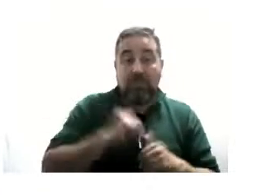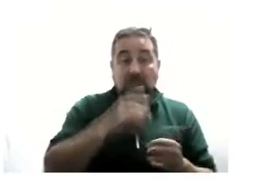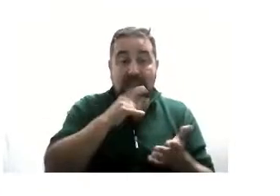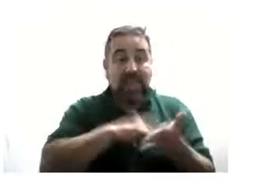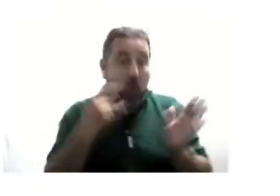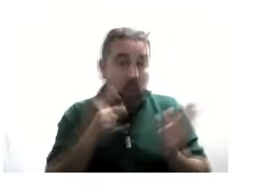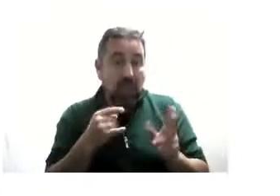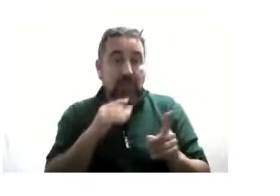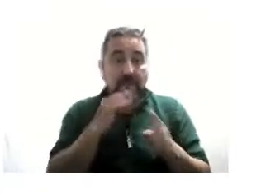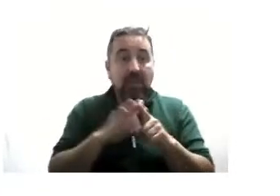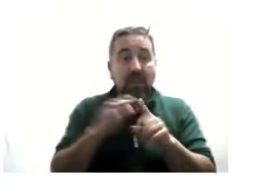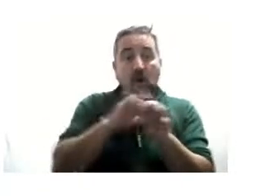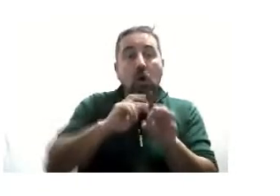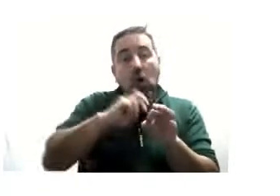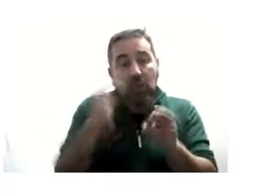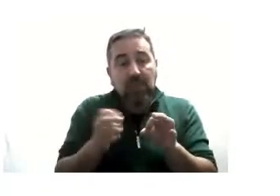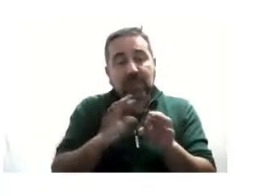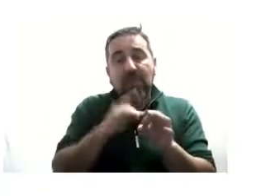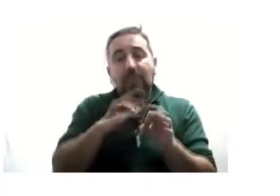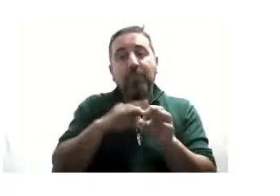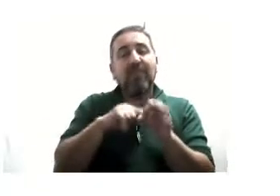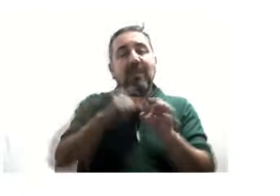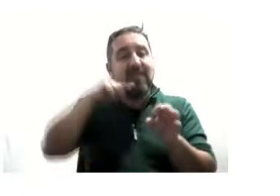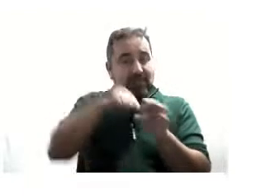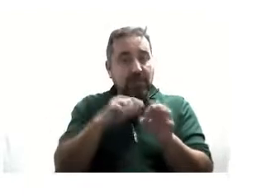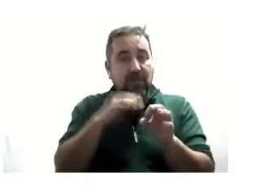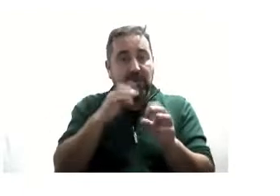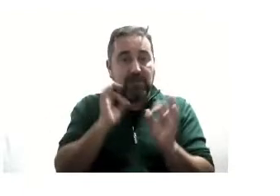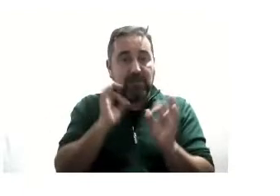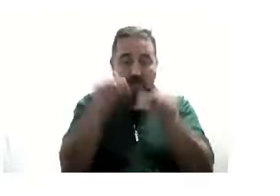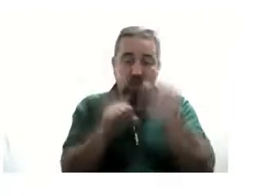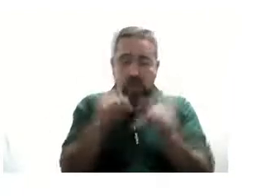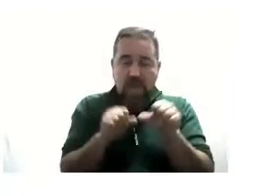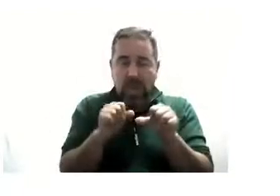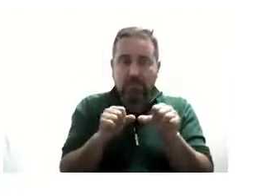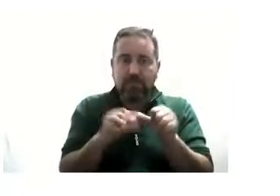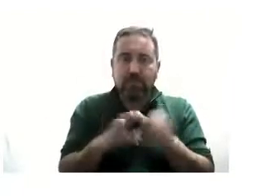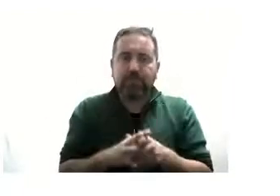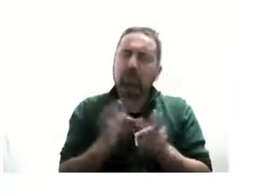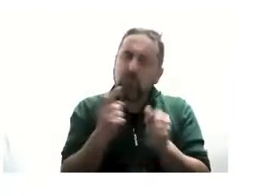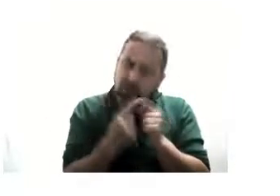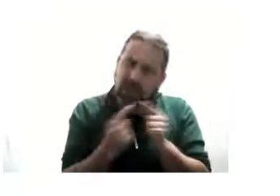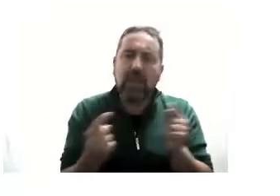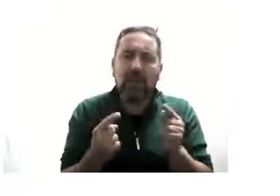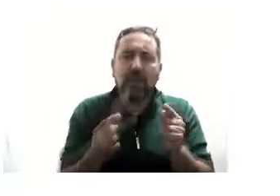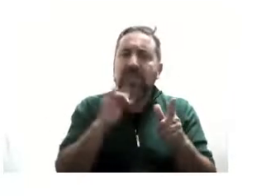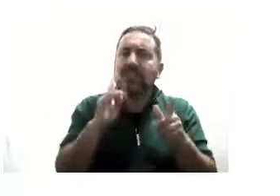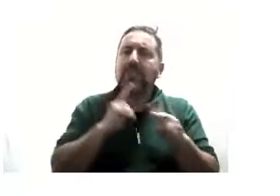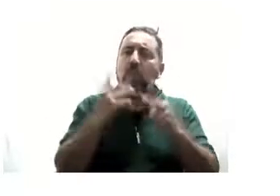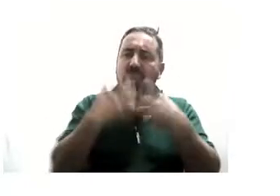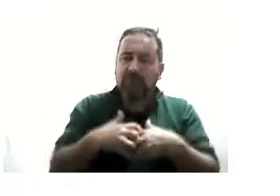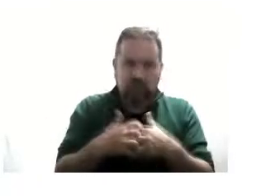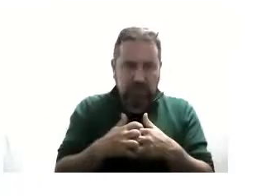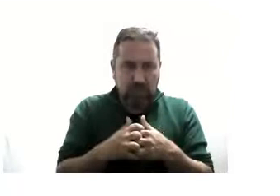tecnología percutánea a una tecnología transcutánea. Lo que colocamos, la cirugía es un poquito más larga, tenemos que colocar un dispositivo de